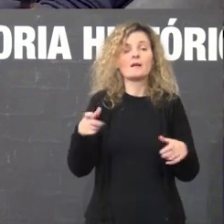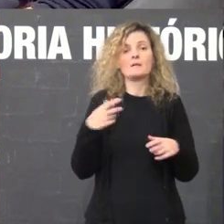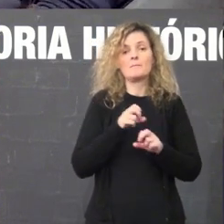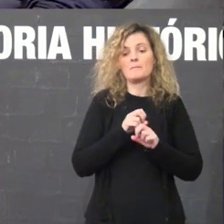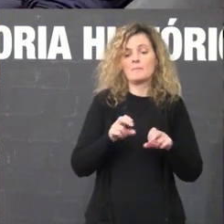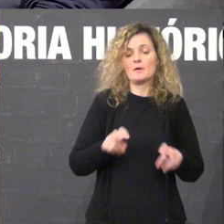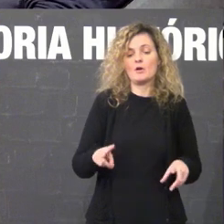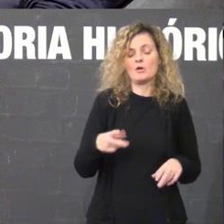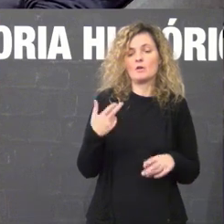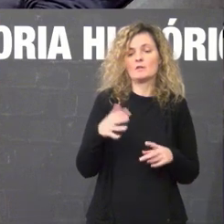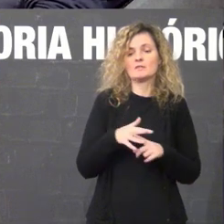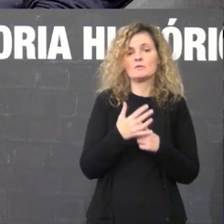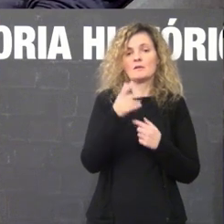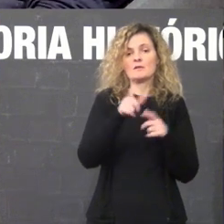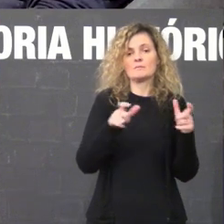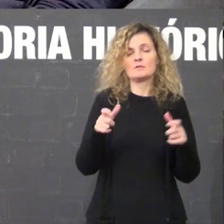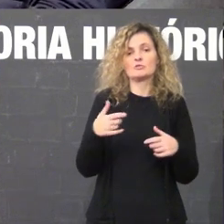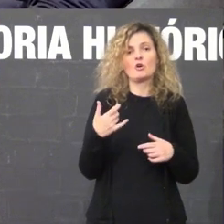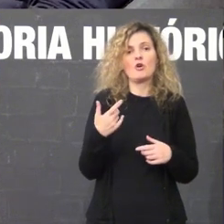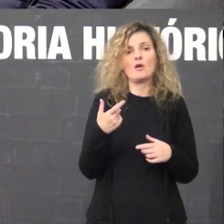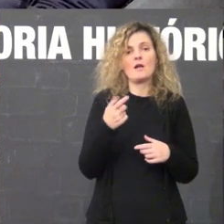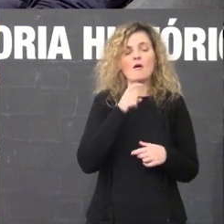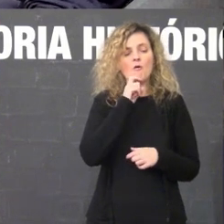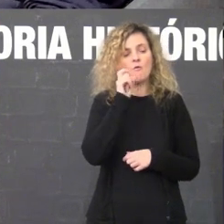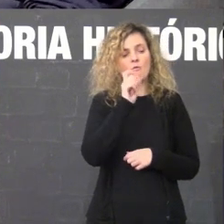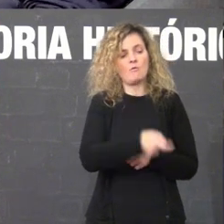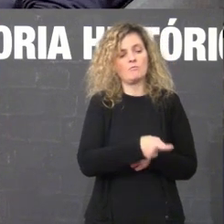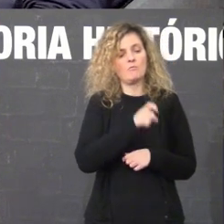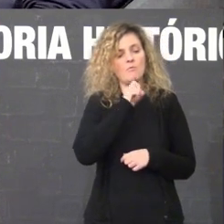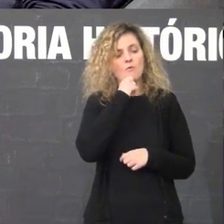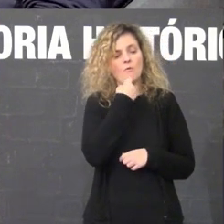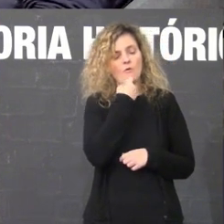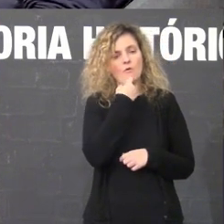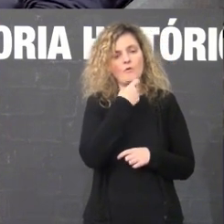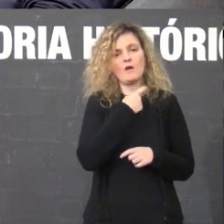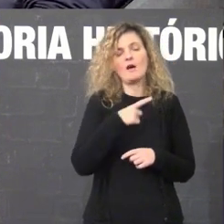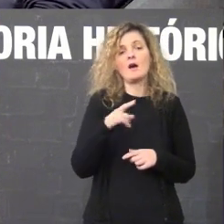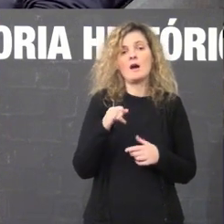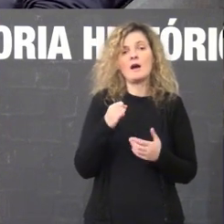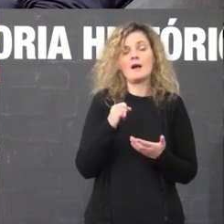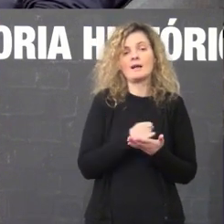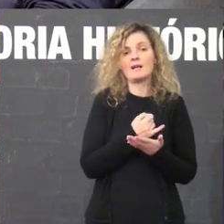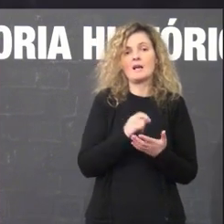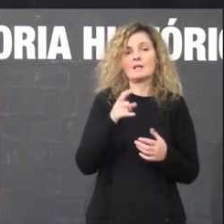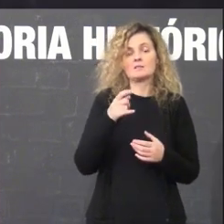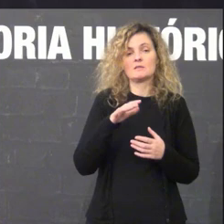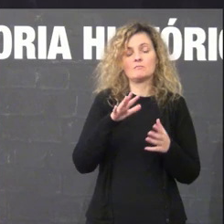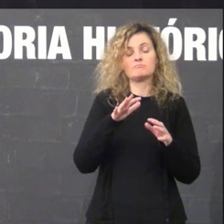está peor en el país no y generar un odio hacia hacia las clases populares